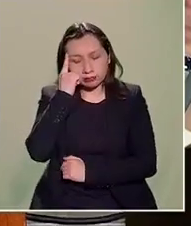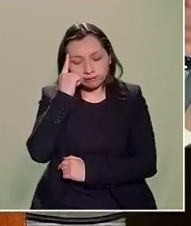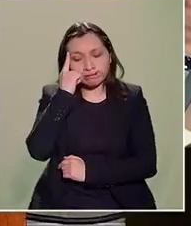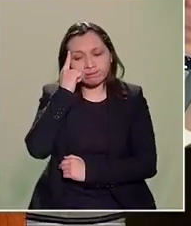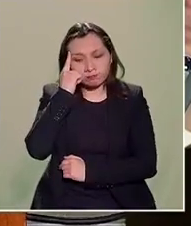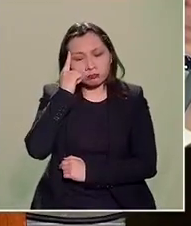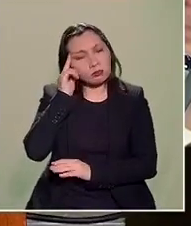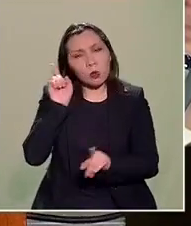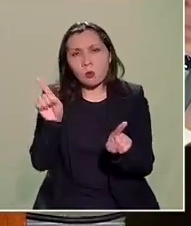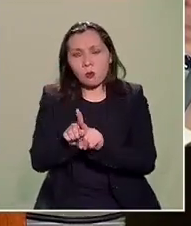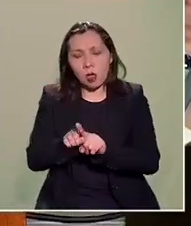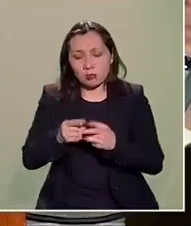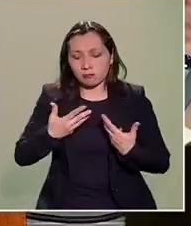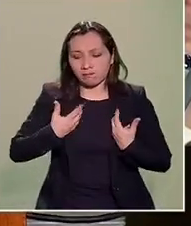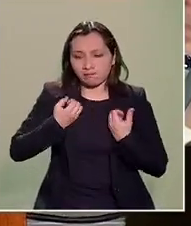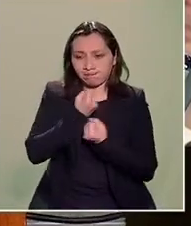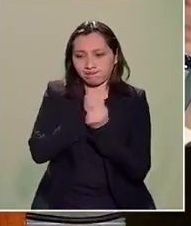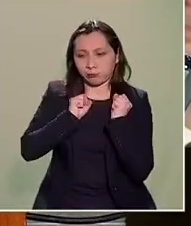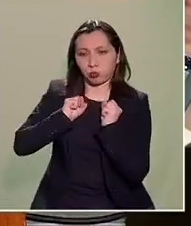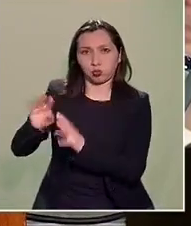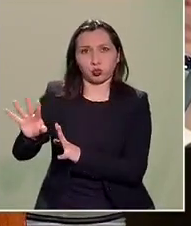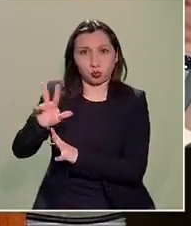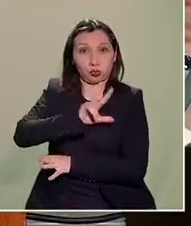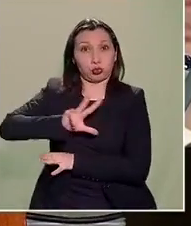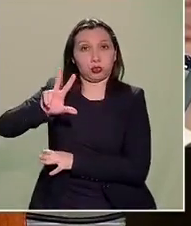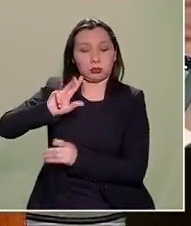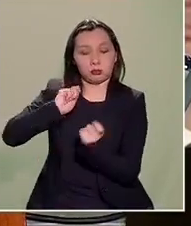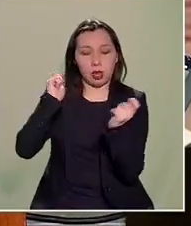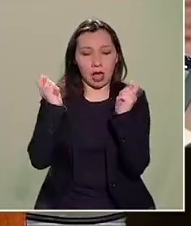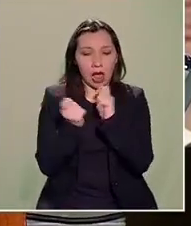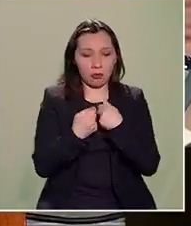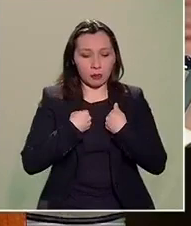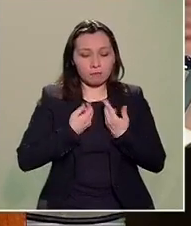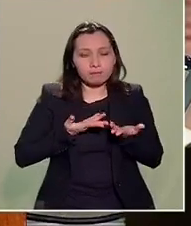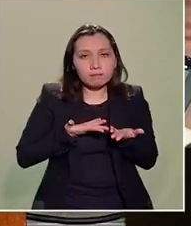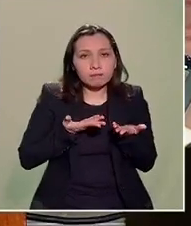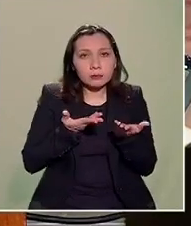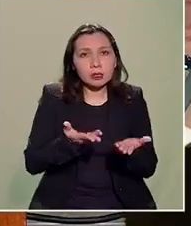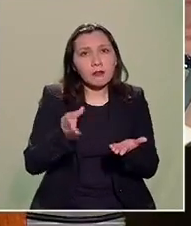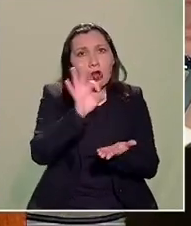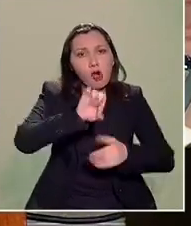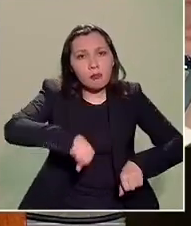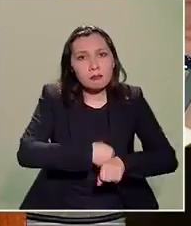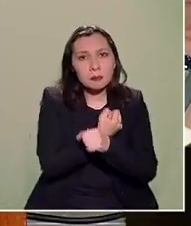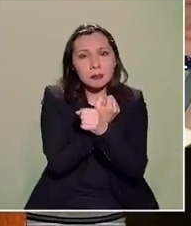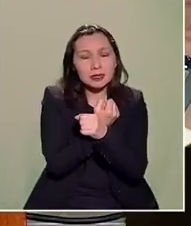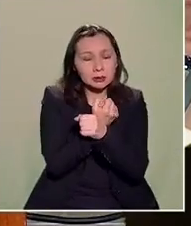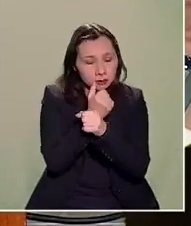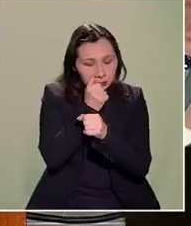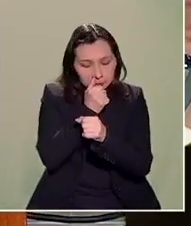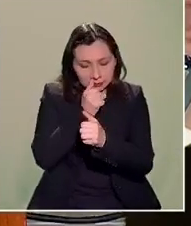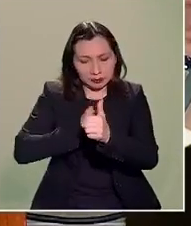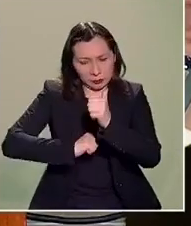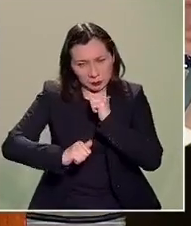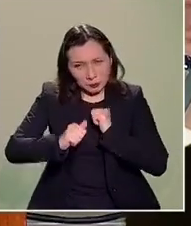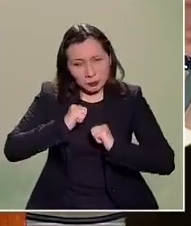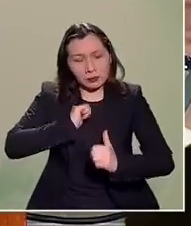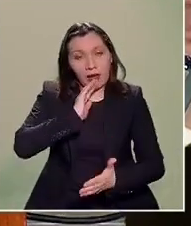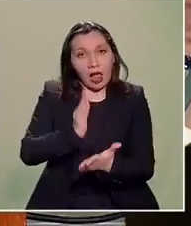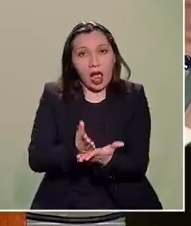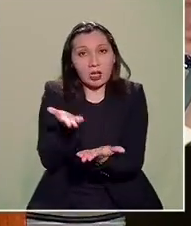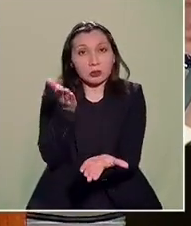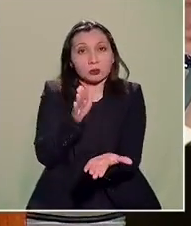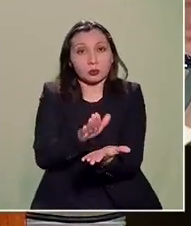vaciarse a sí mismo y tomar forma de siervo o esclavo humillarse hasta la muerte